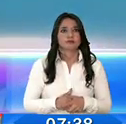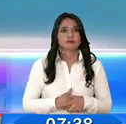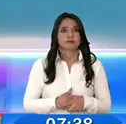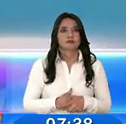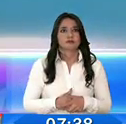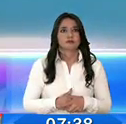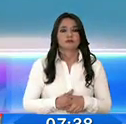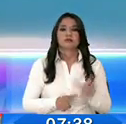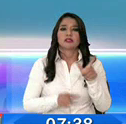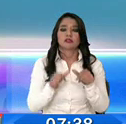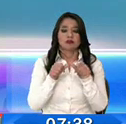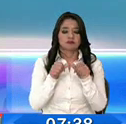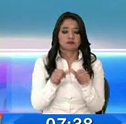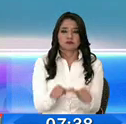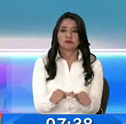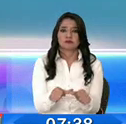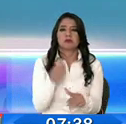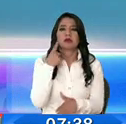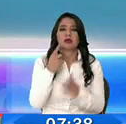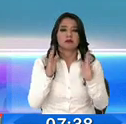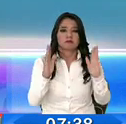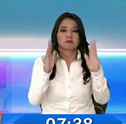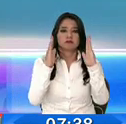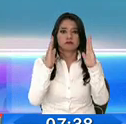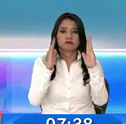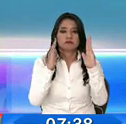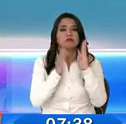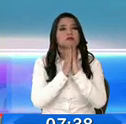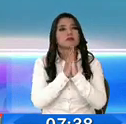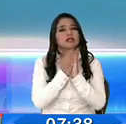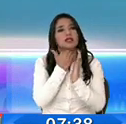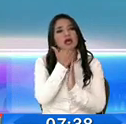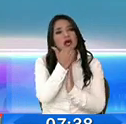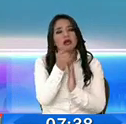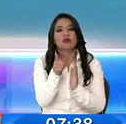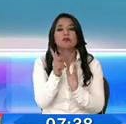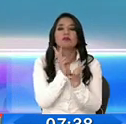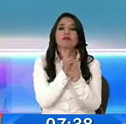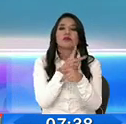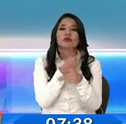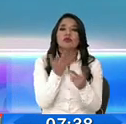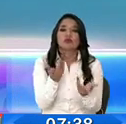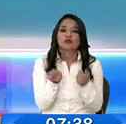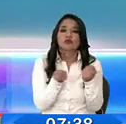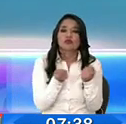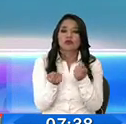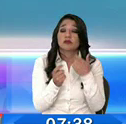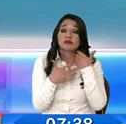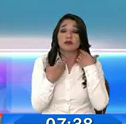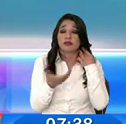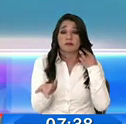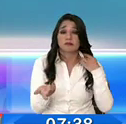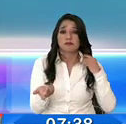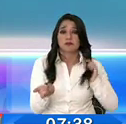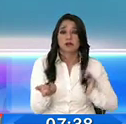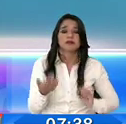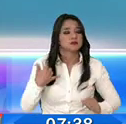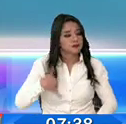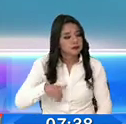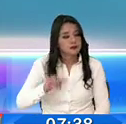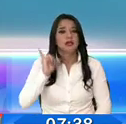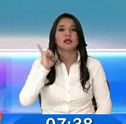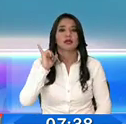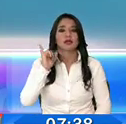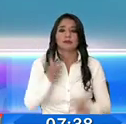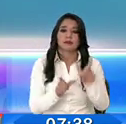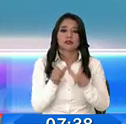de plantas simplemente para atender un requerimiento de aquellos productos que son controladas y entonces seguimos creciendo en